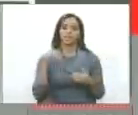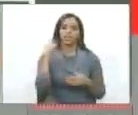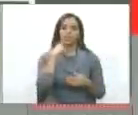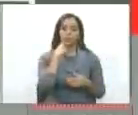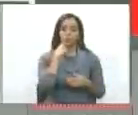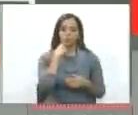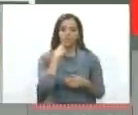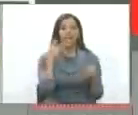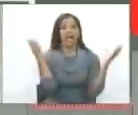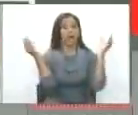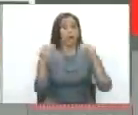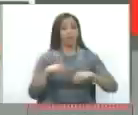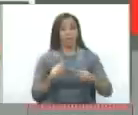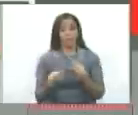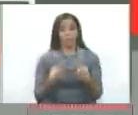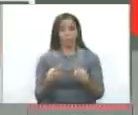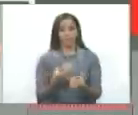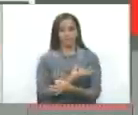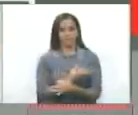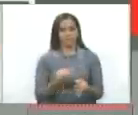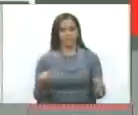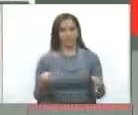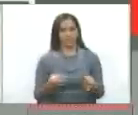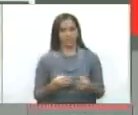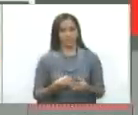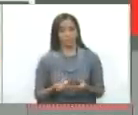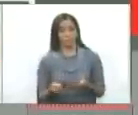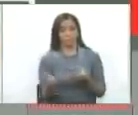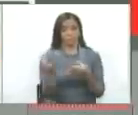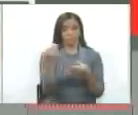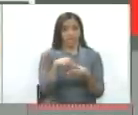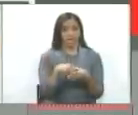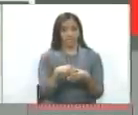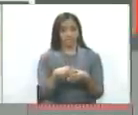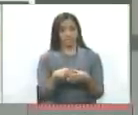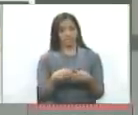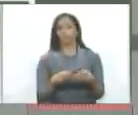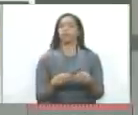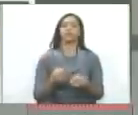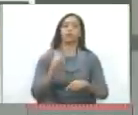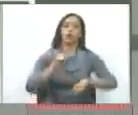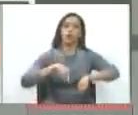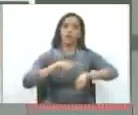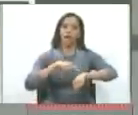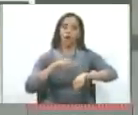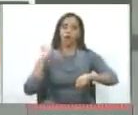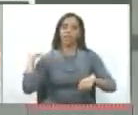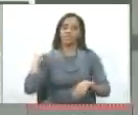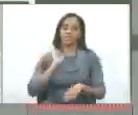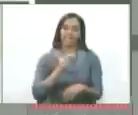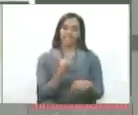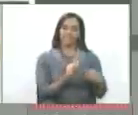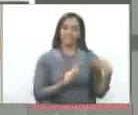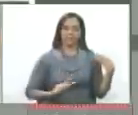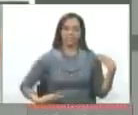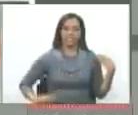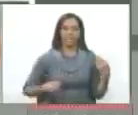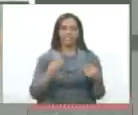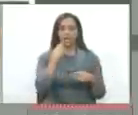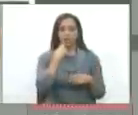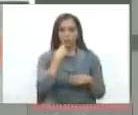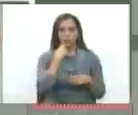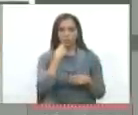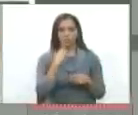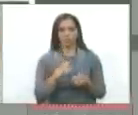Acordamos cosas extraordinarias. Además, dentro de unas horas llega el vicepresidente de Rusia, señor